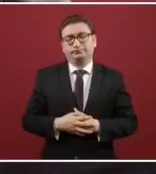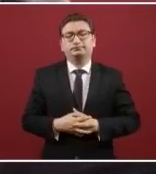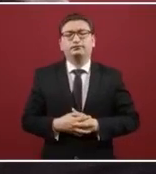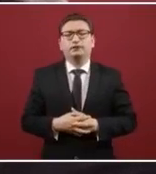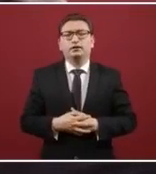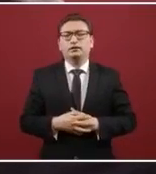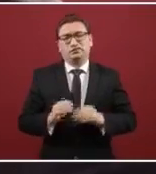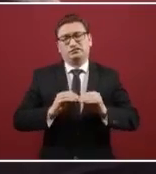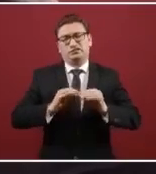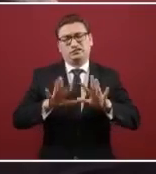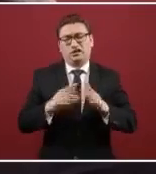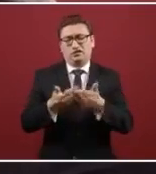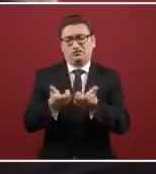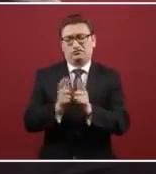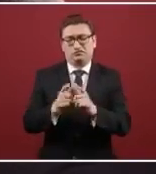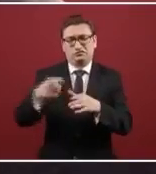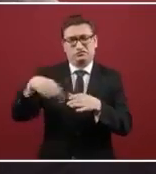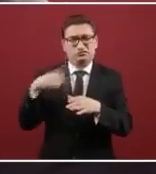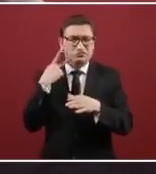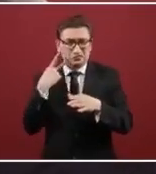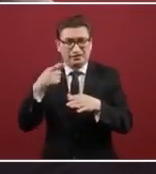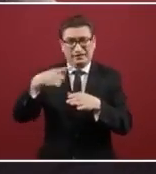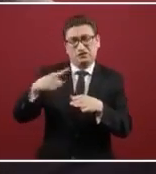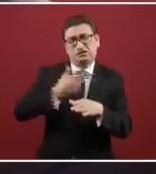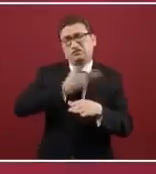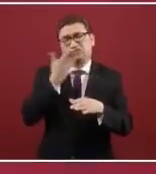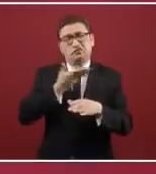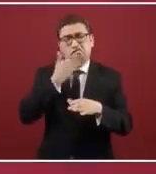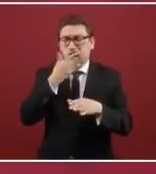los del Partido Conservador voten